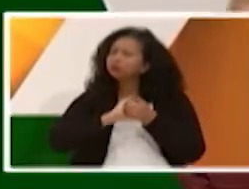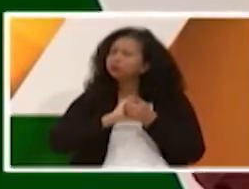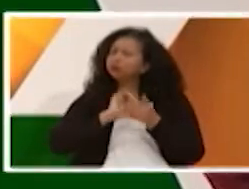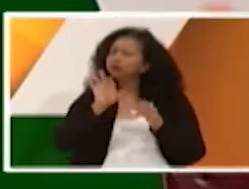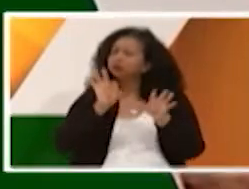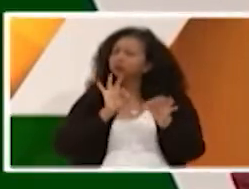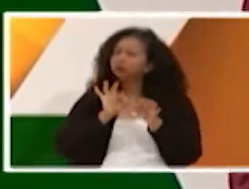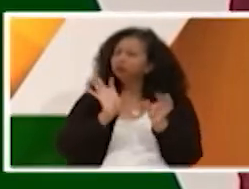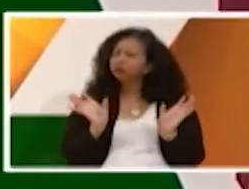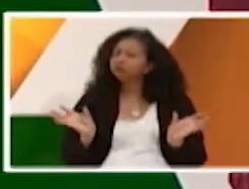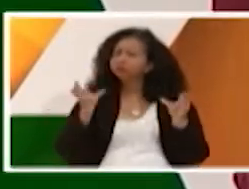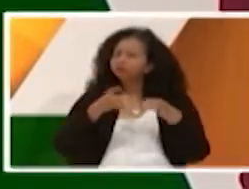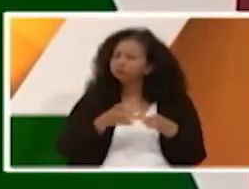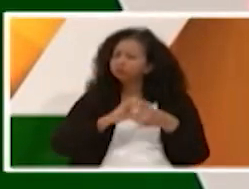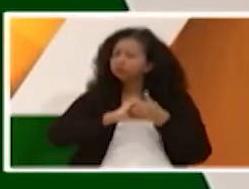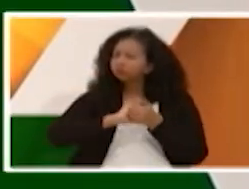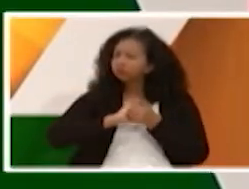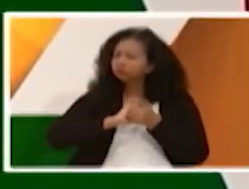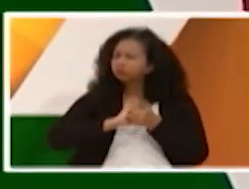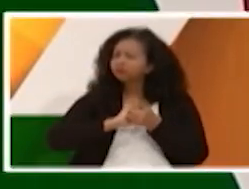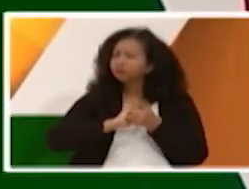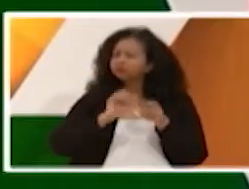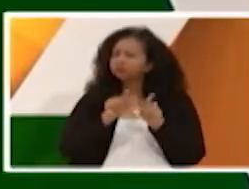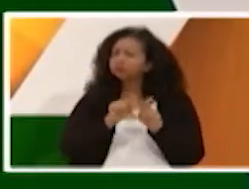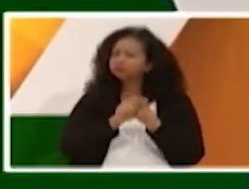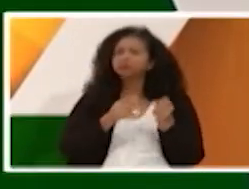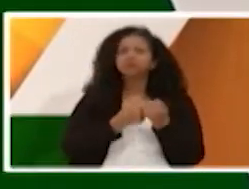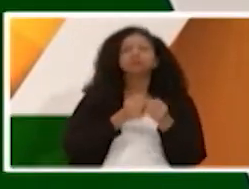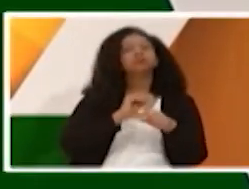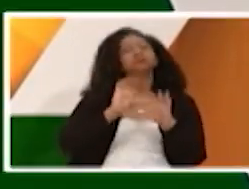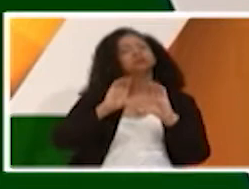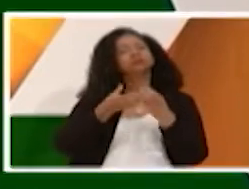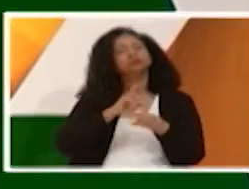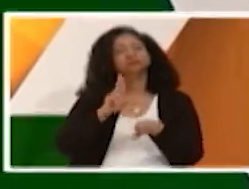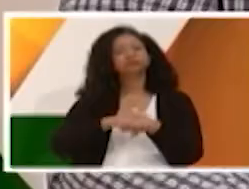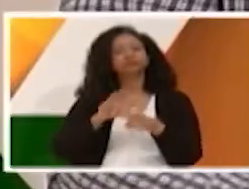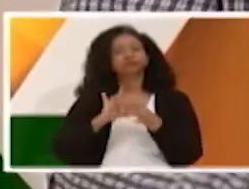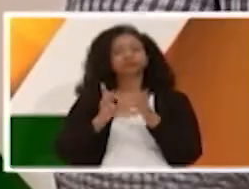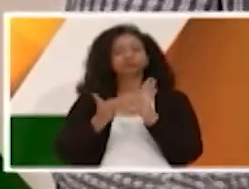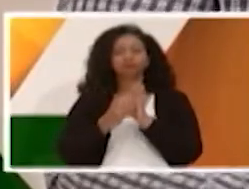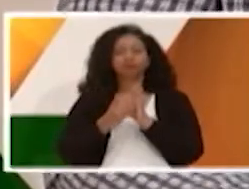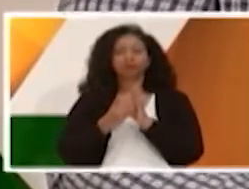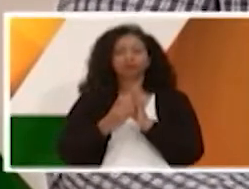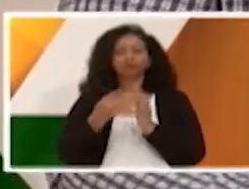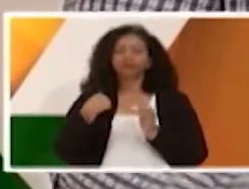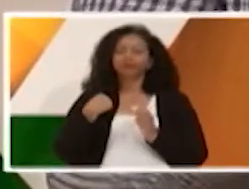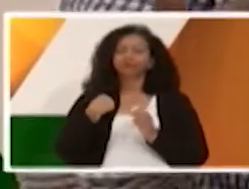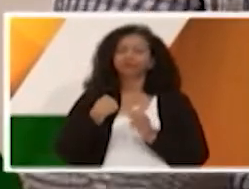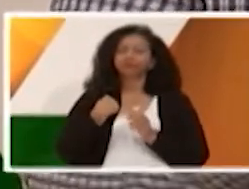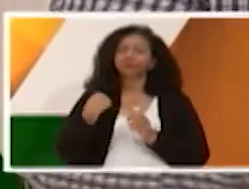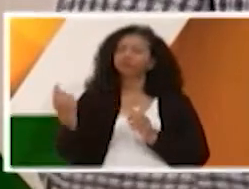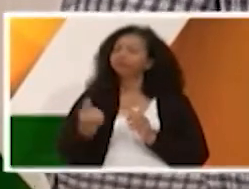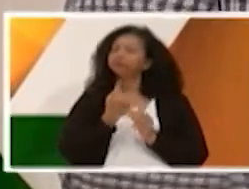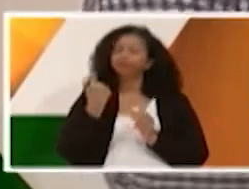¿Eres parte de esa dinámica creada por el CONADIS, por el Consejo de la Discapacidad? Bueno, yo he estado participando, o sea, desde